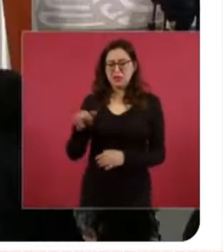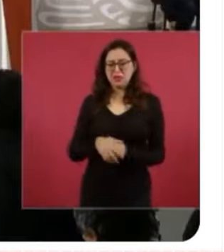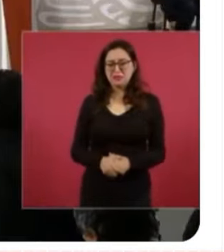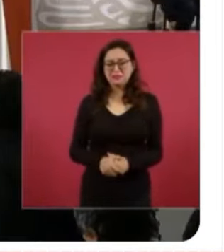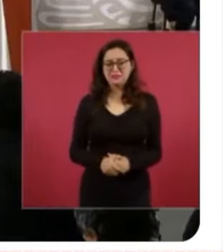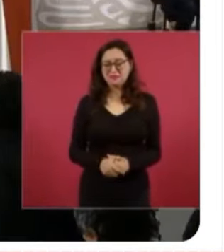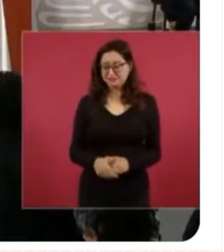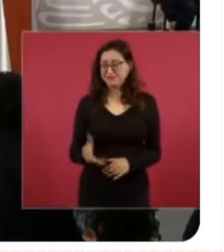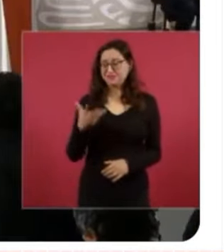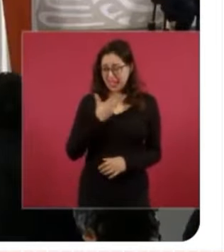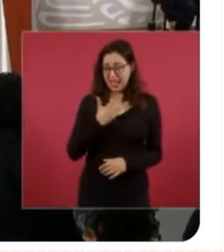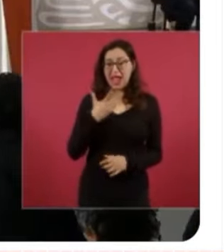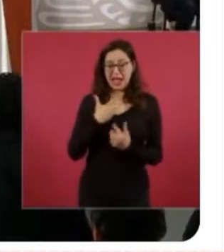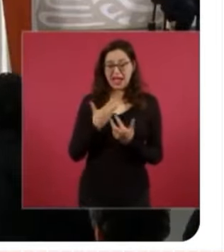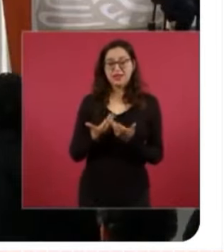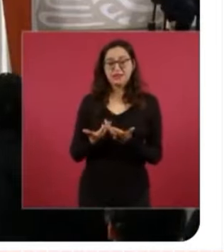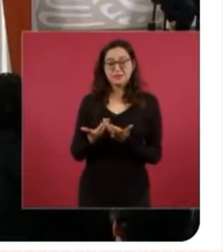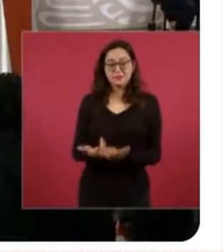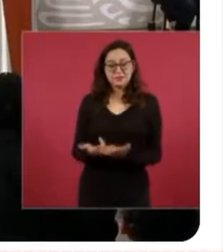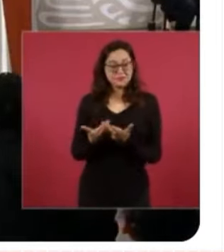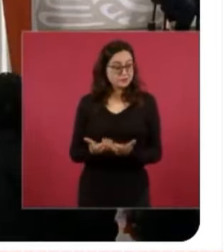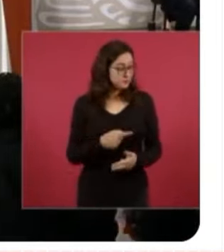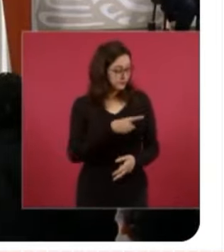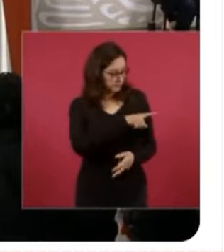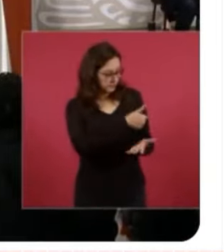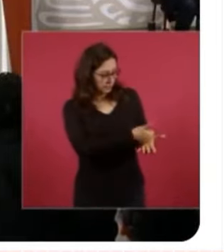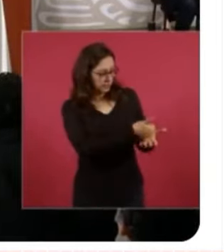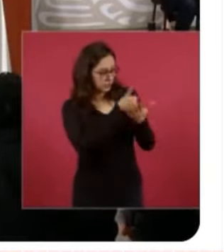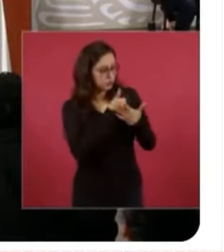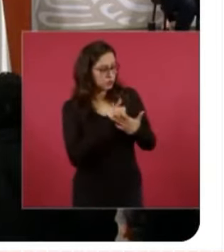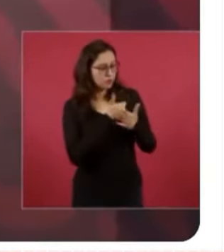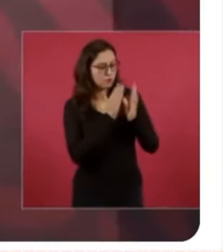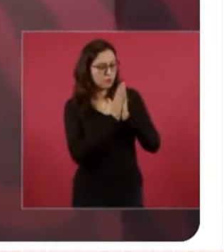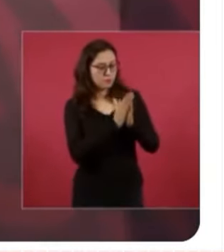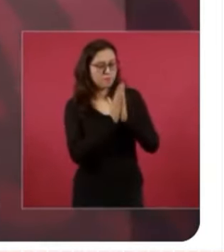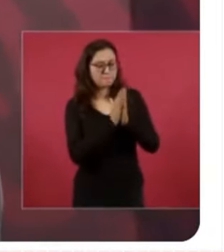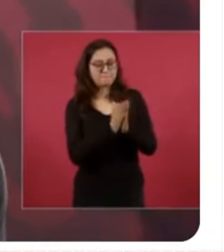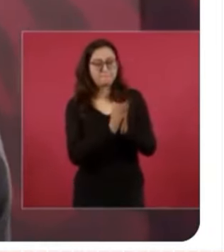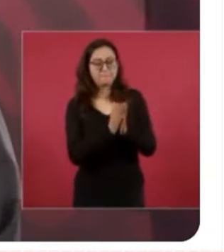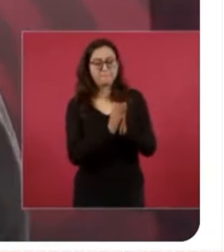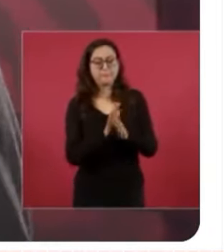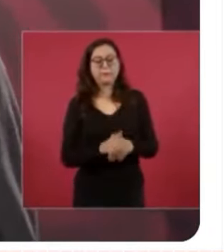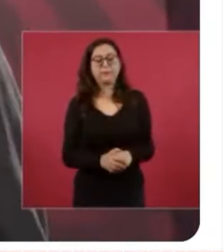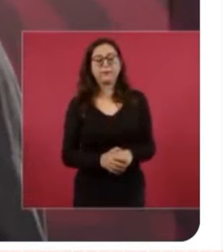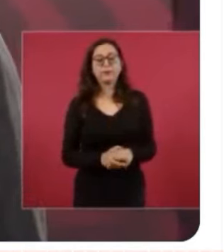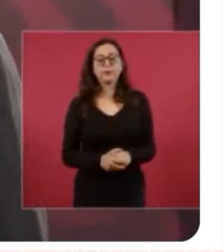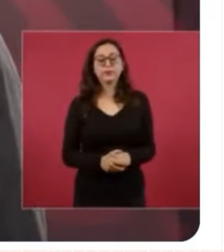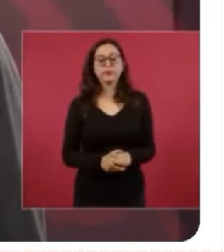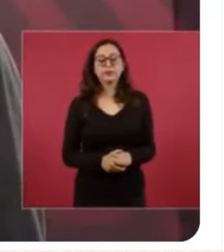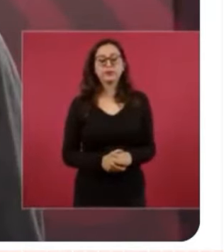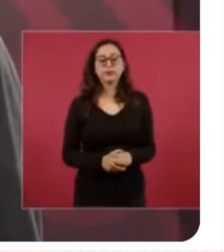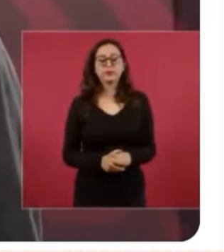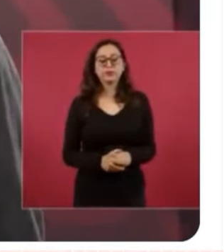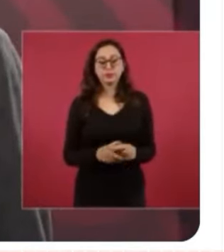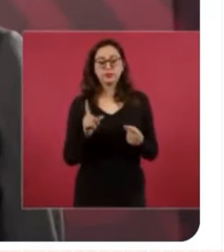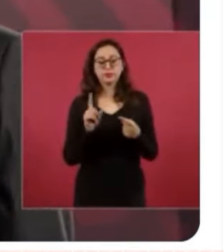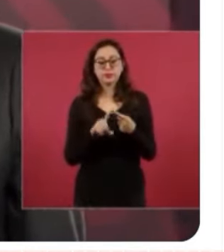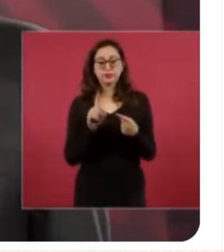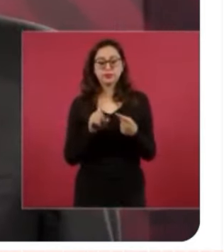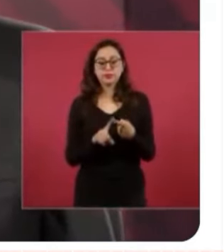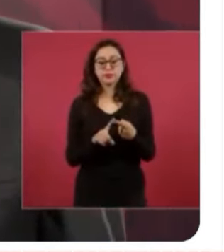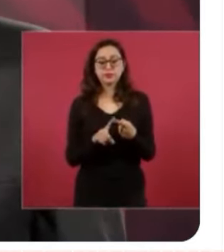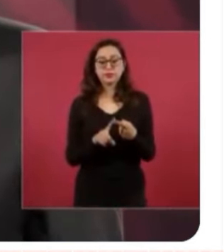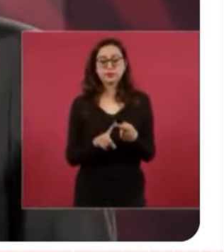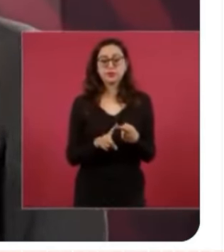poner. A ver si me ayudan ustedes. Tres datos, ¿no? Uno, el